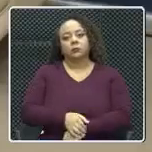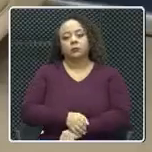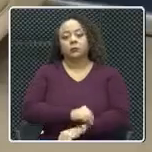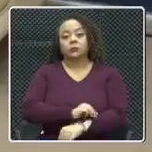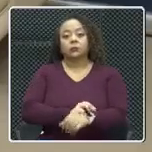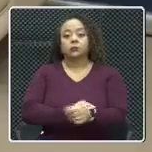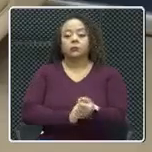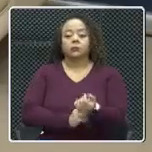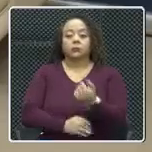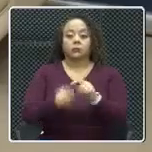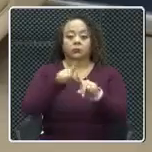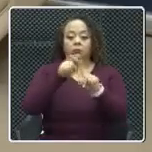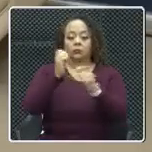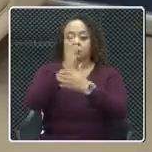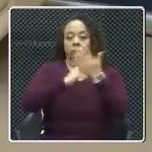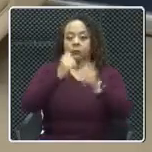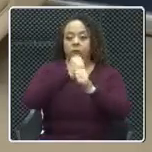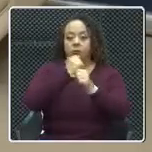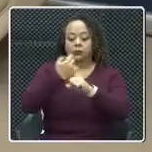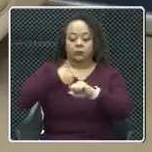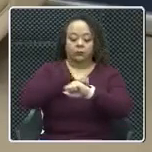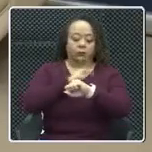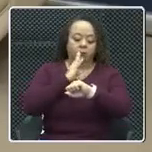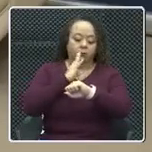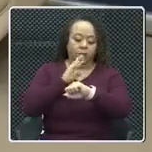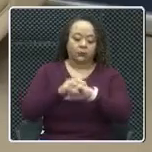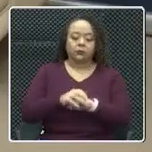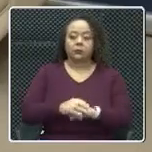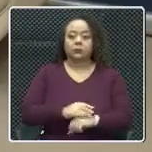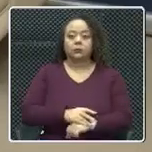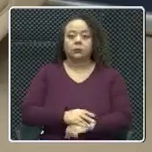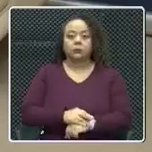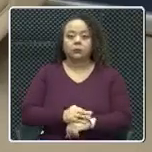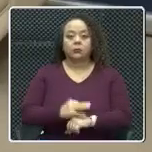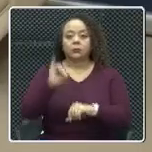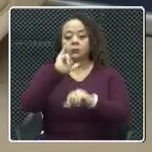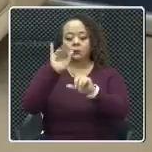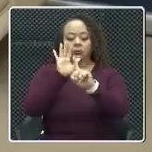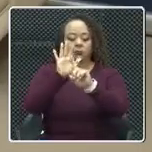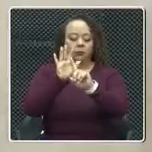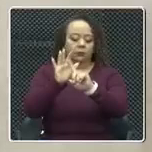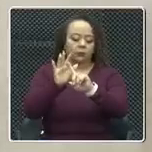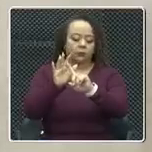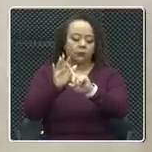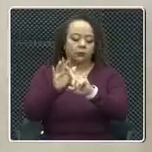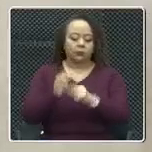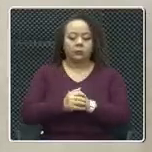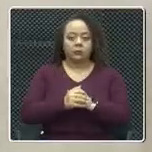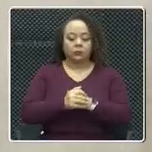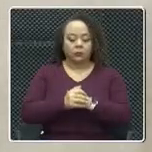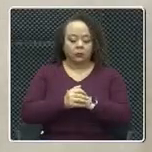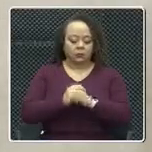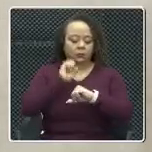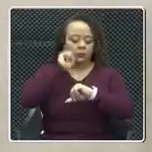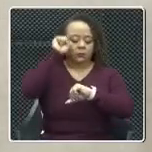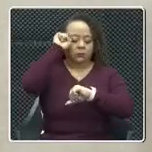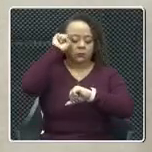nivel laboral, que ya estamos hablando de los riesgos específicos, como un acoso laboral, como el acoso sexual,